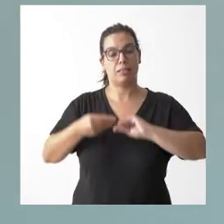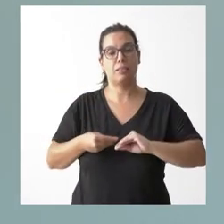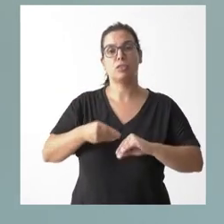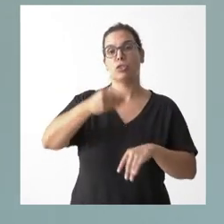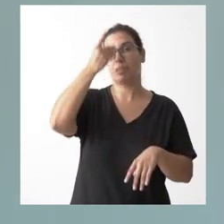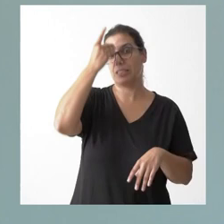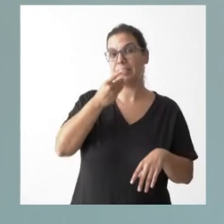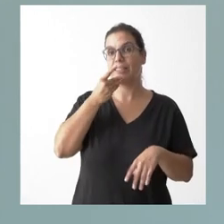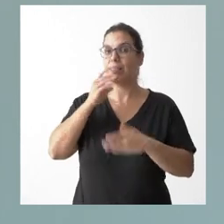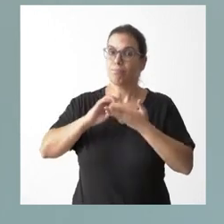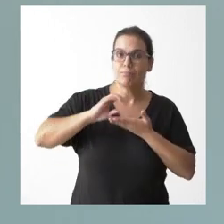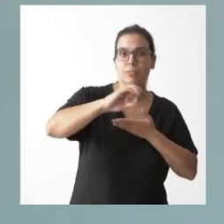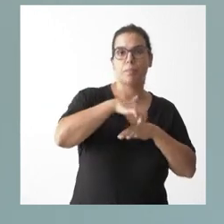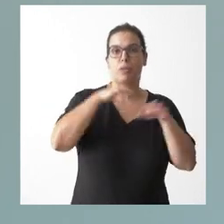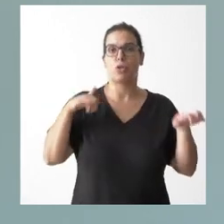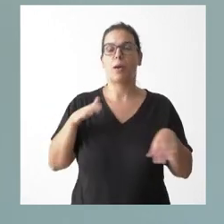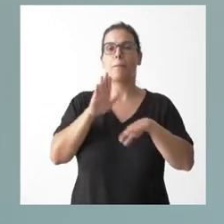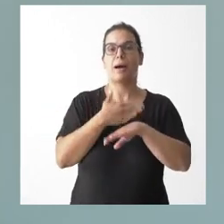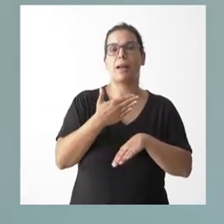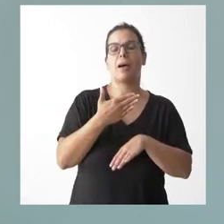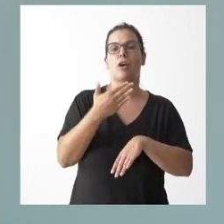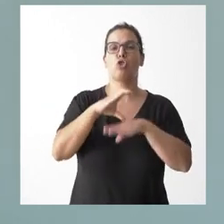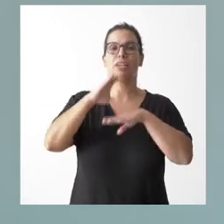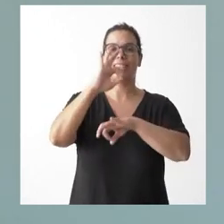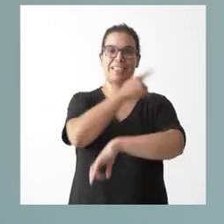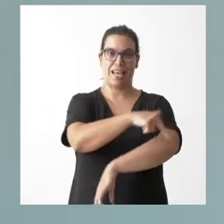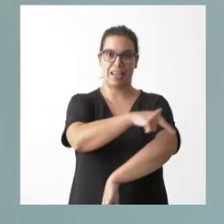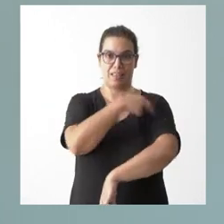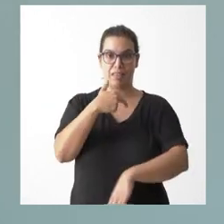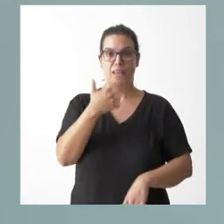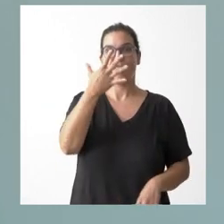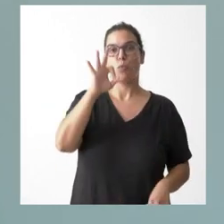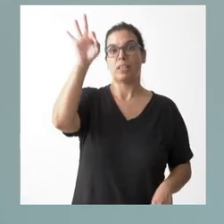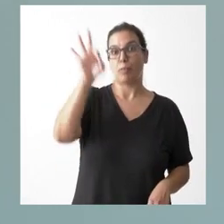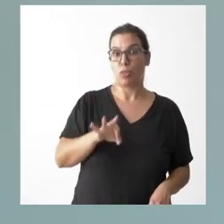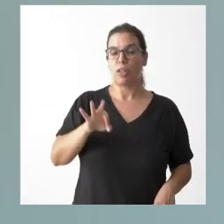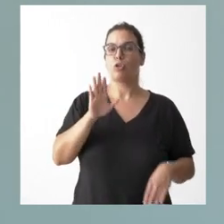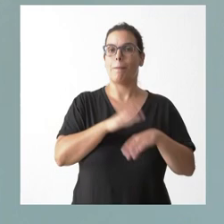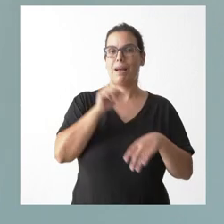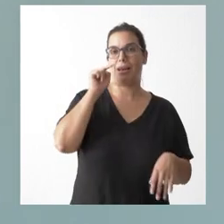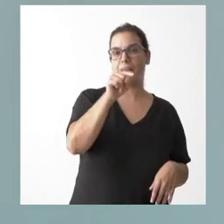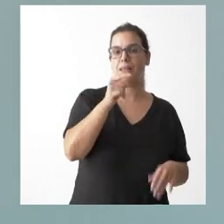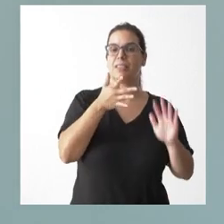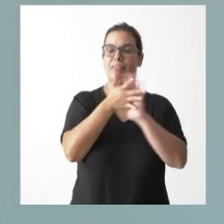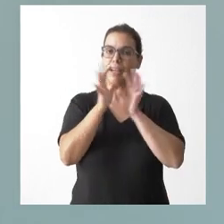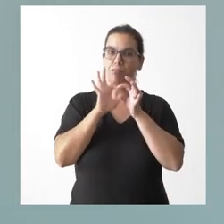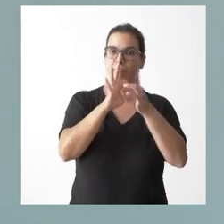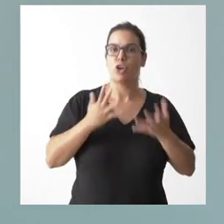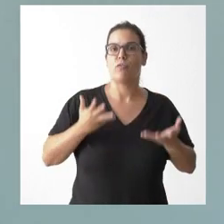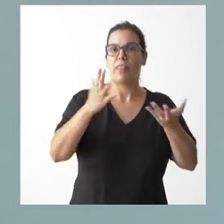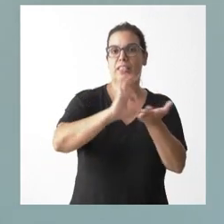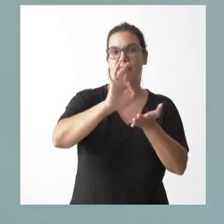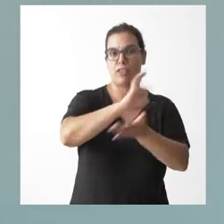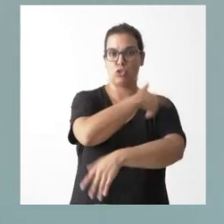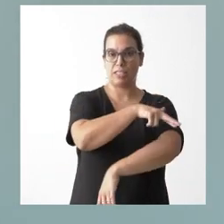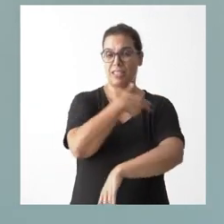de Sanidad, el 50% de los fondos, y por tanto son cuestiones relativas a la prestación del servicio sanitario, todo lo que tiene que